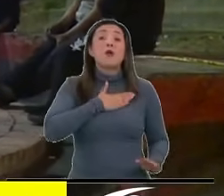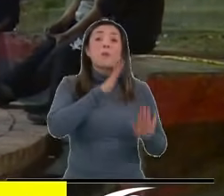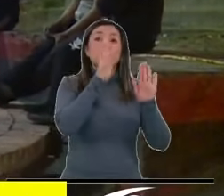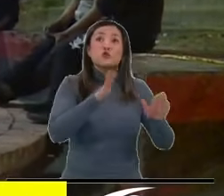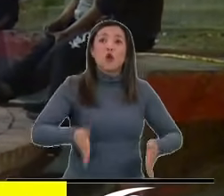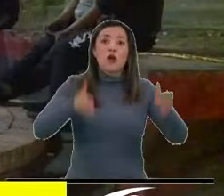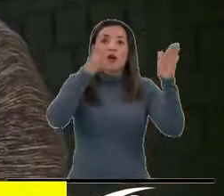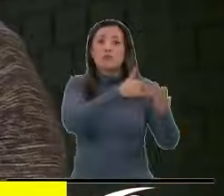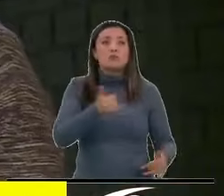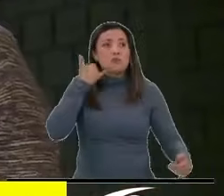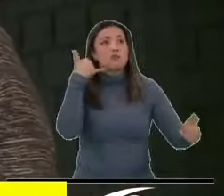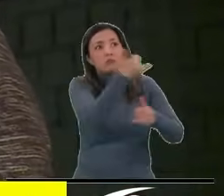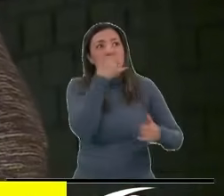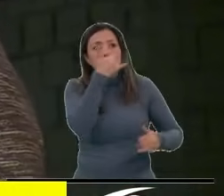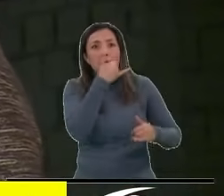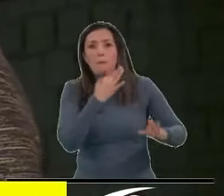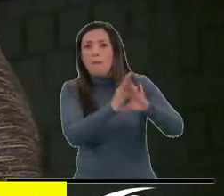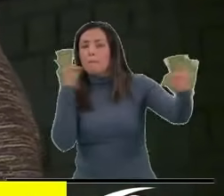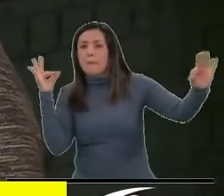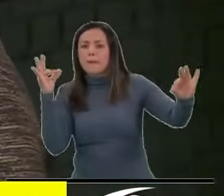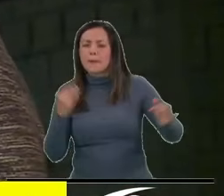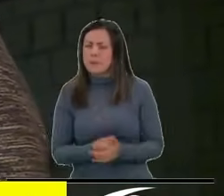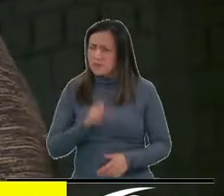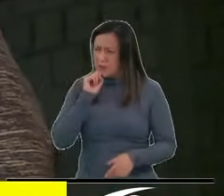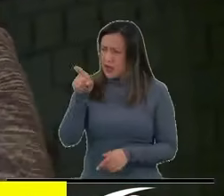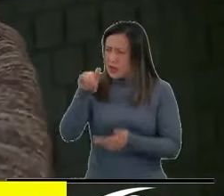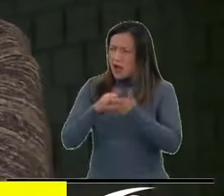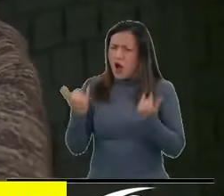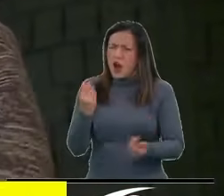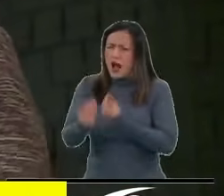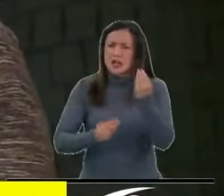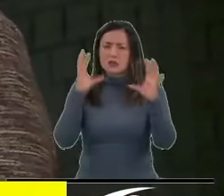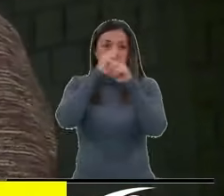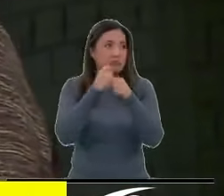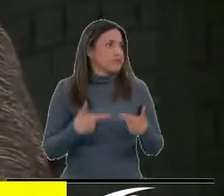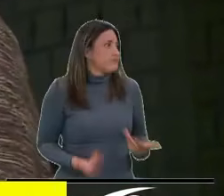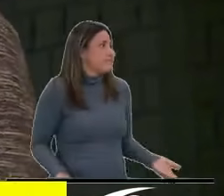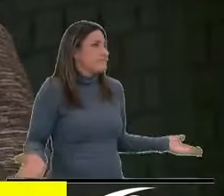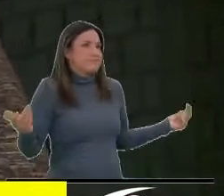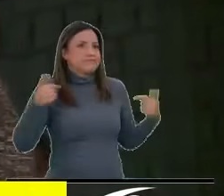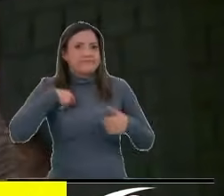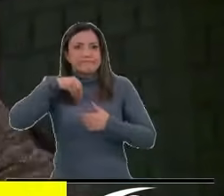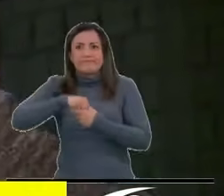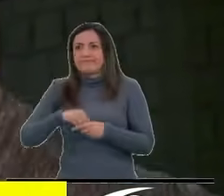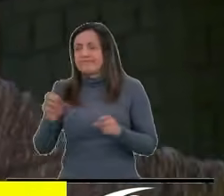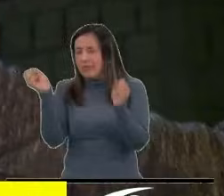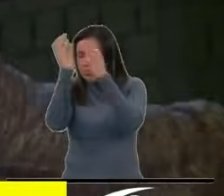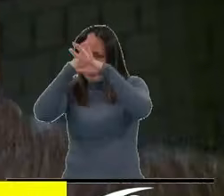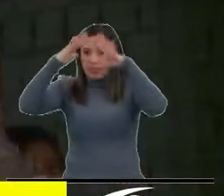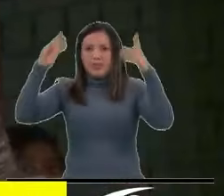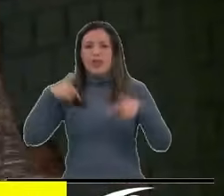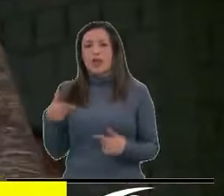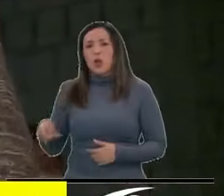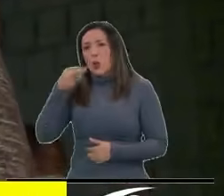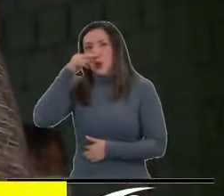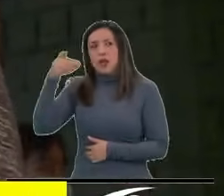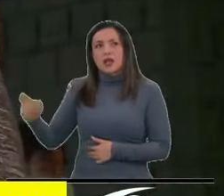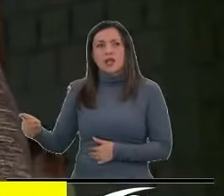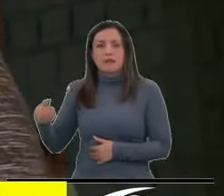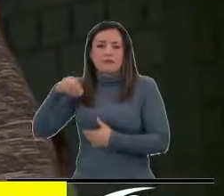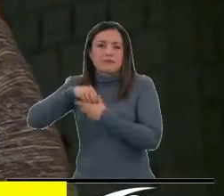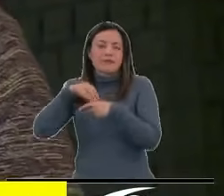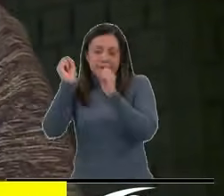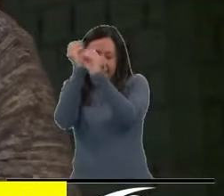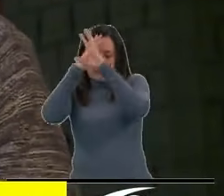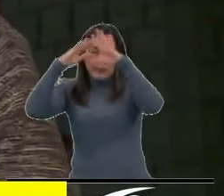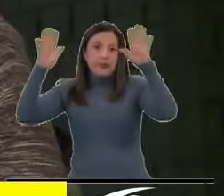ni contestar. ¿Ustedes qué van a hacer esta noche? Me decían que no tenían para dónde. No, pues acá pasarla en vela, yo tengo un niño, y pasarla en